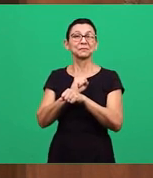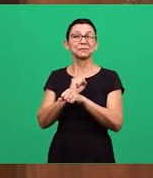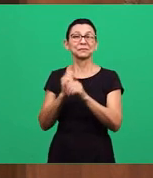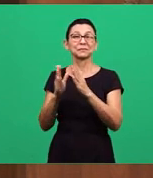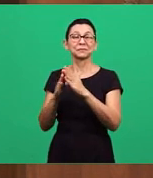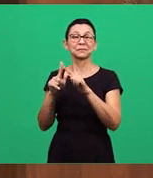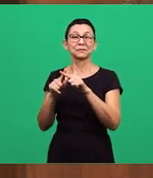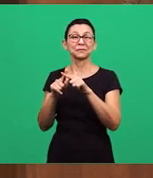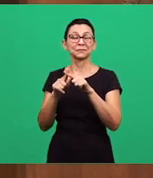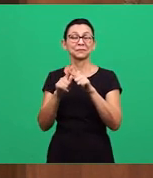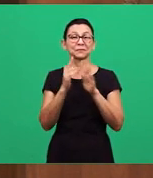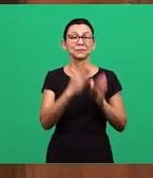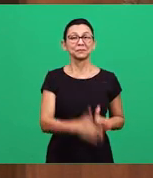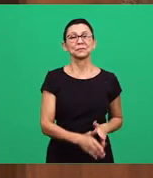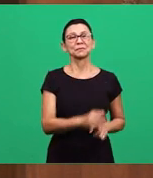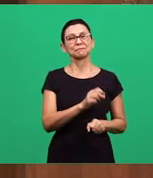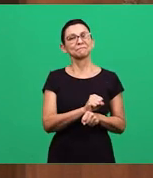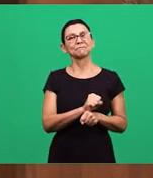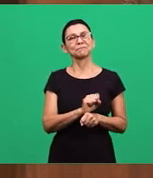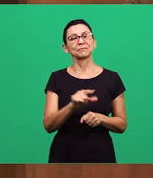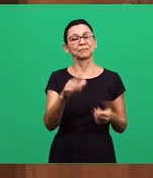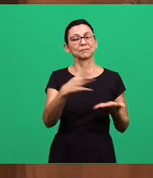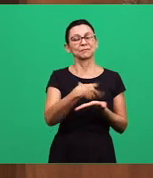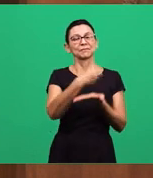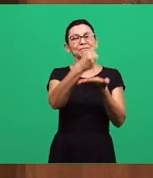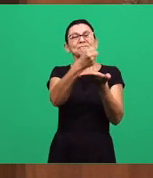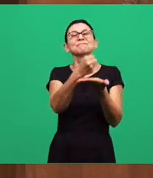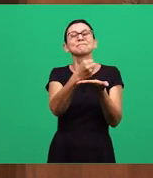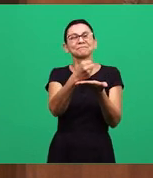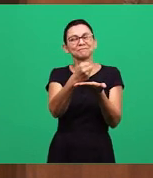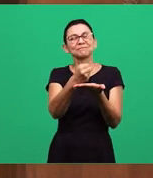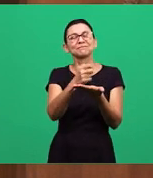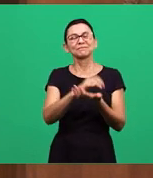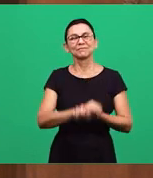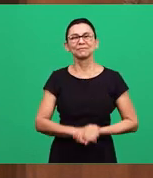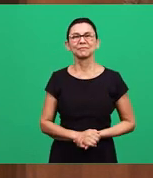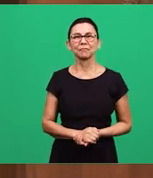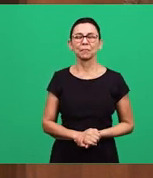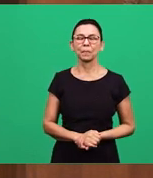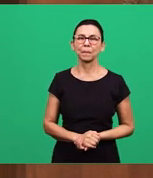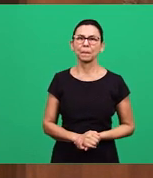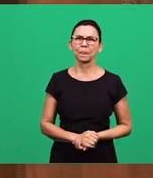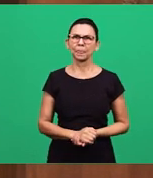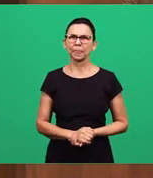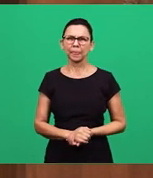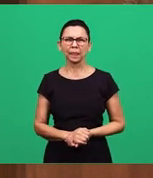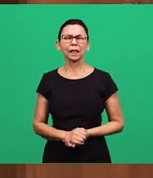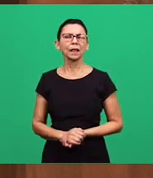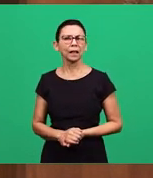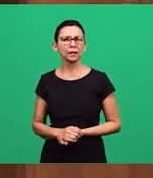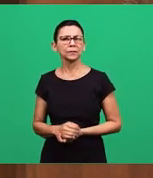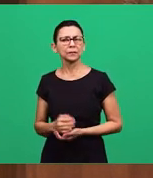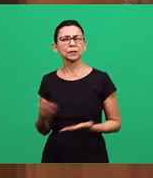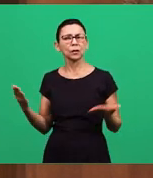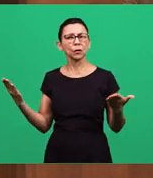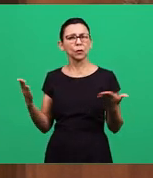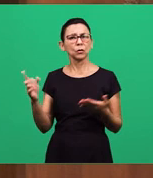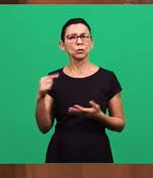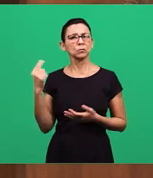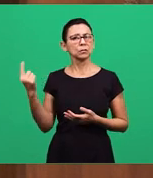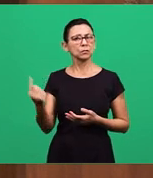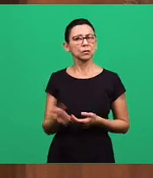iglesia, que es su arrebatamiento, el arrebatamiento de la iglesia. Y hoy vemos la misma